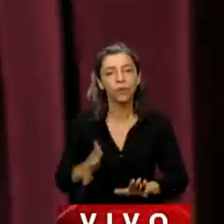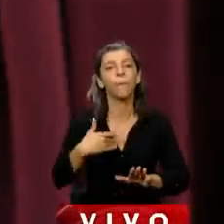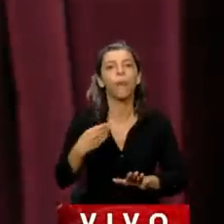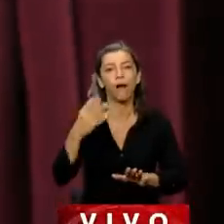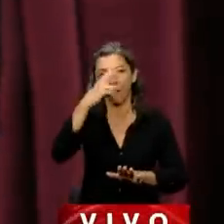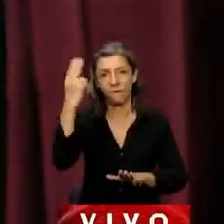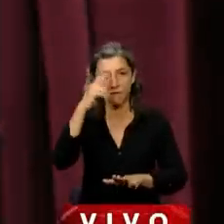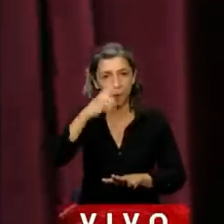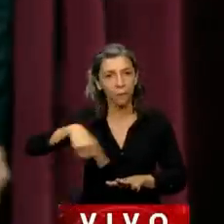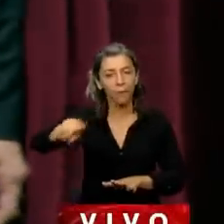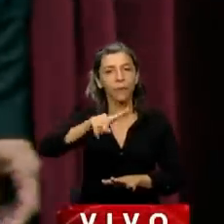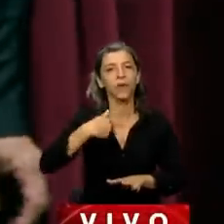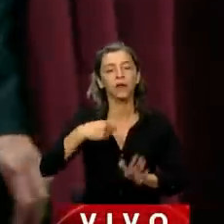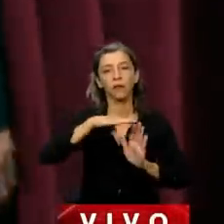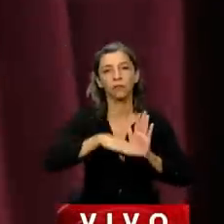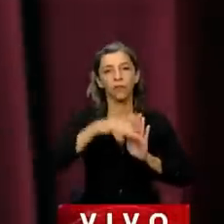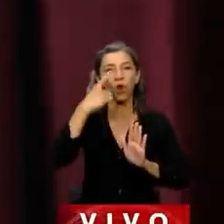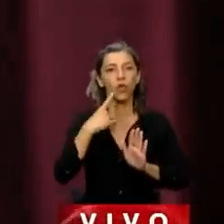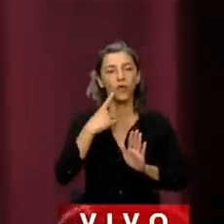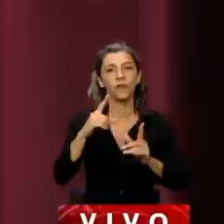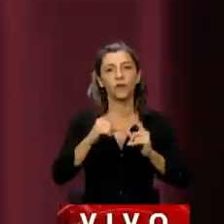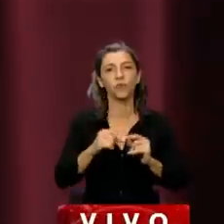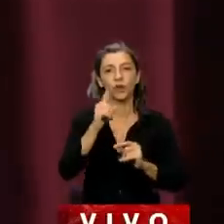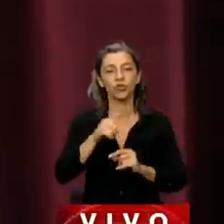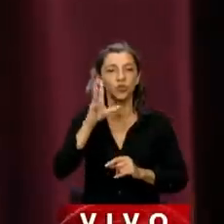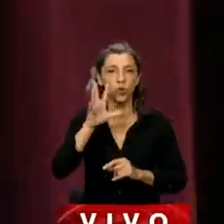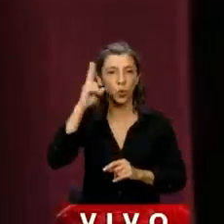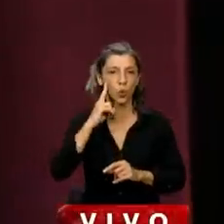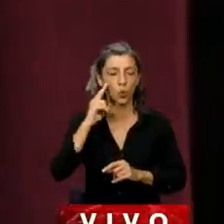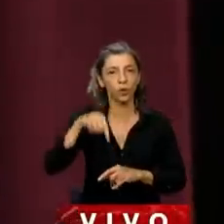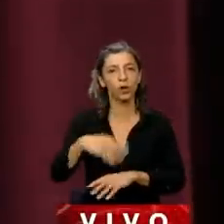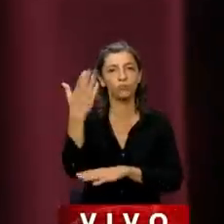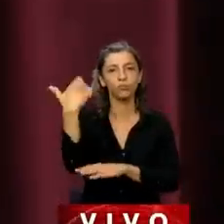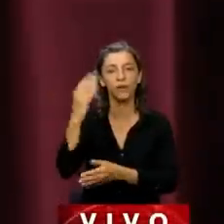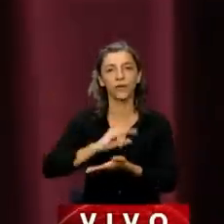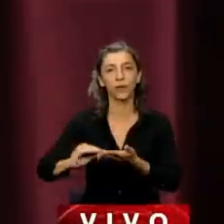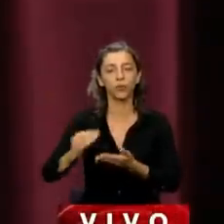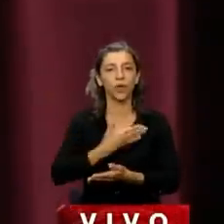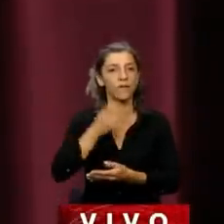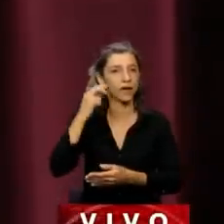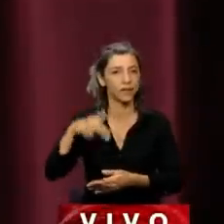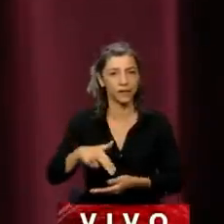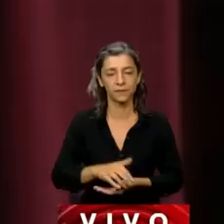día número 159, en uso de la palabra la diputada Mónica Fain.